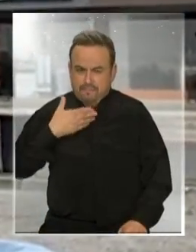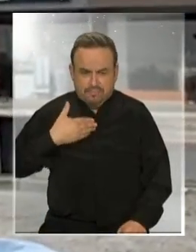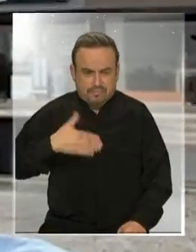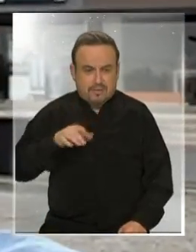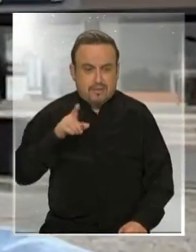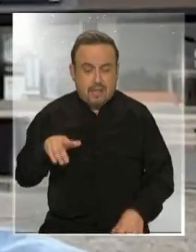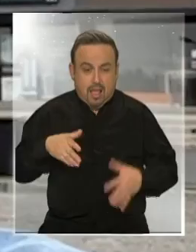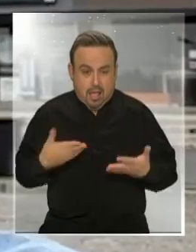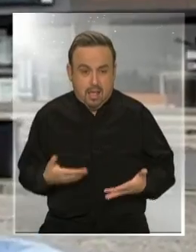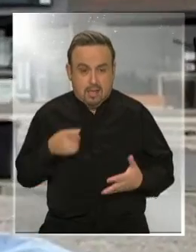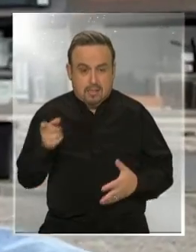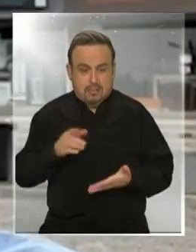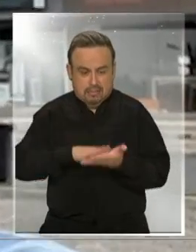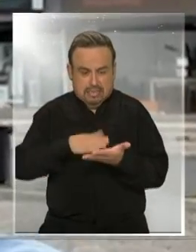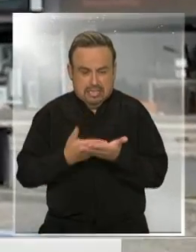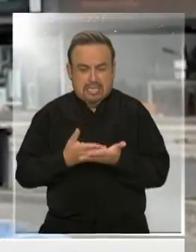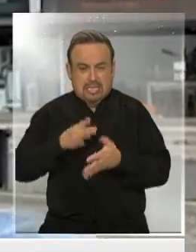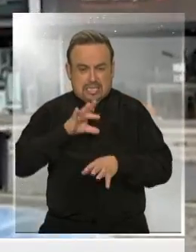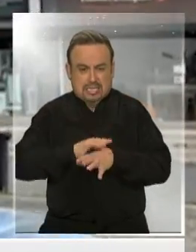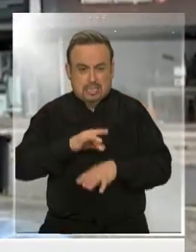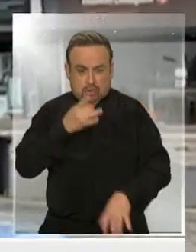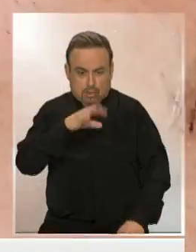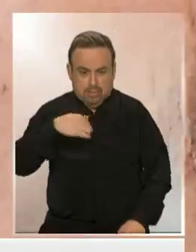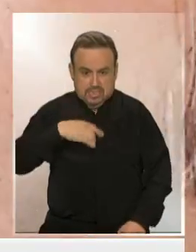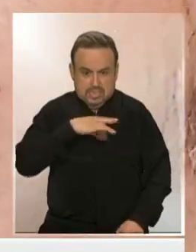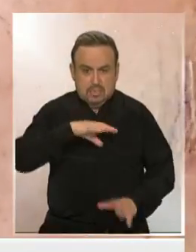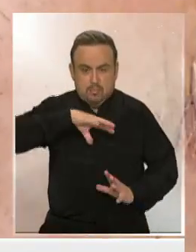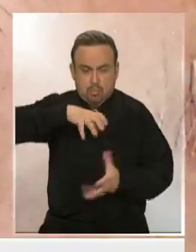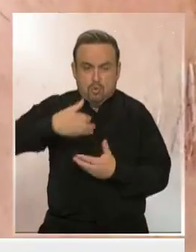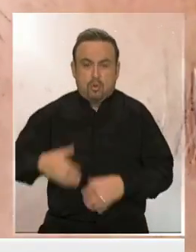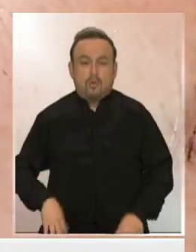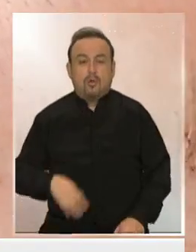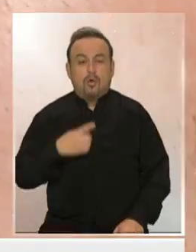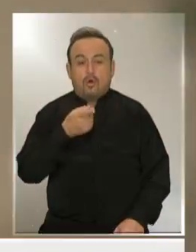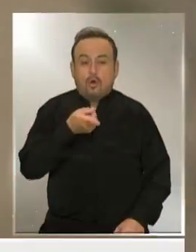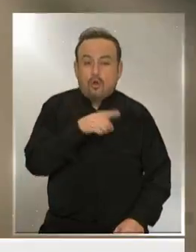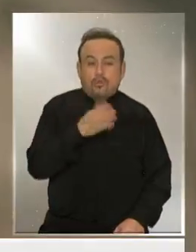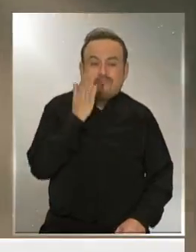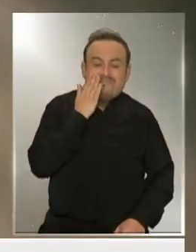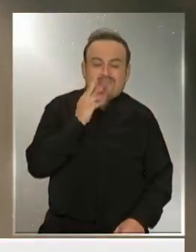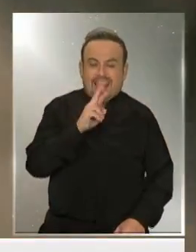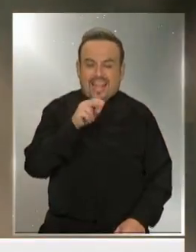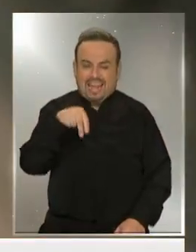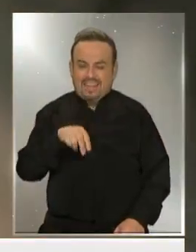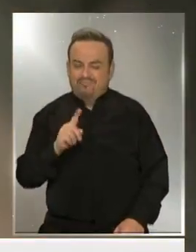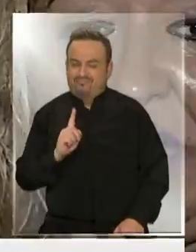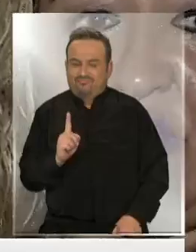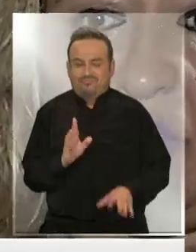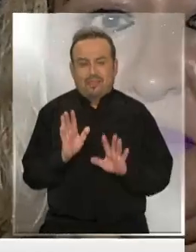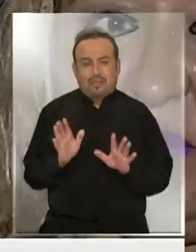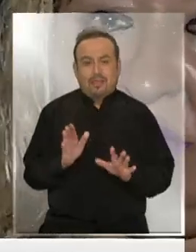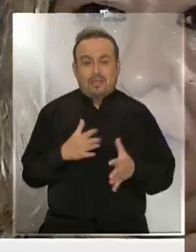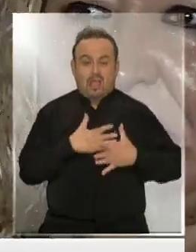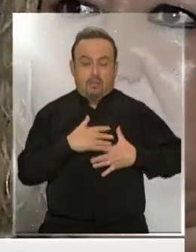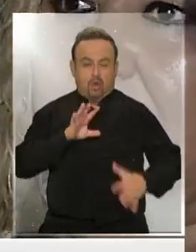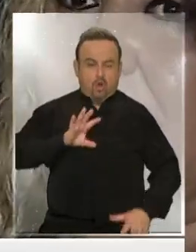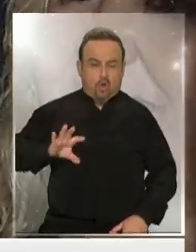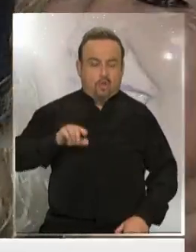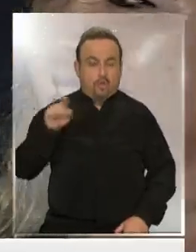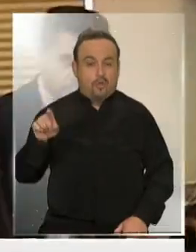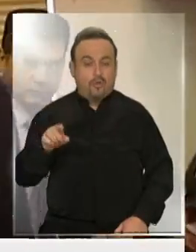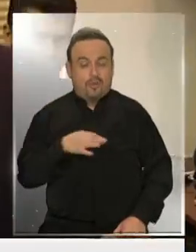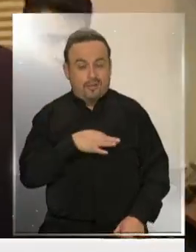el momento sanitario que está viviendo no solamente Chile, sino que el mundo. Menos simpatía causa en Renovación Nacional. Pasaron del amor al odio cuando